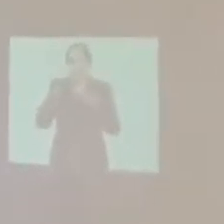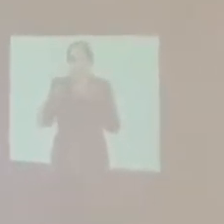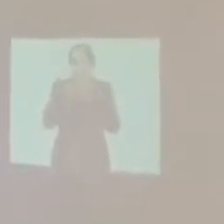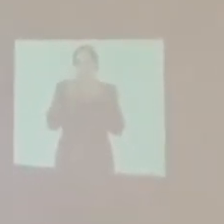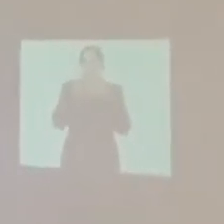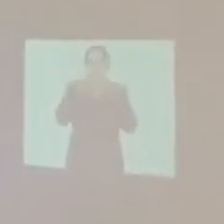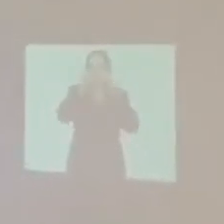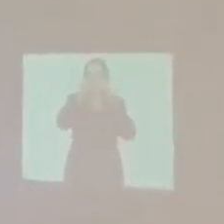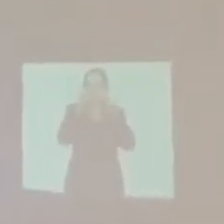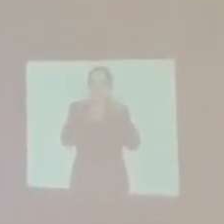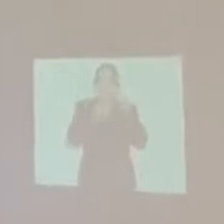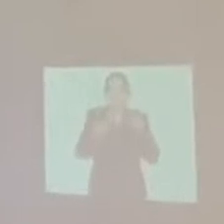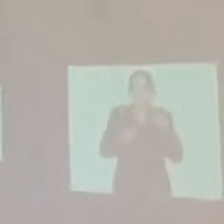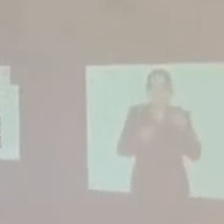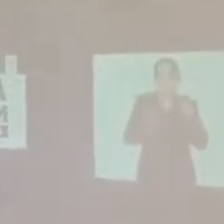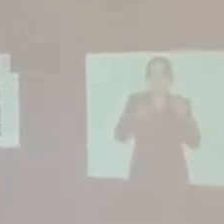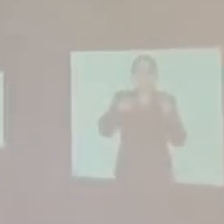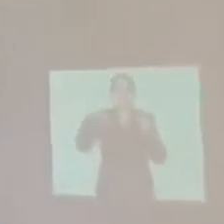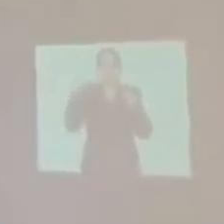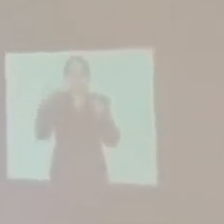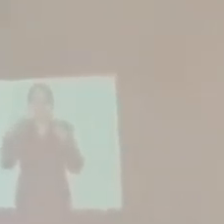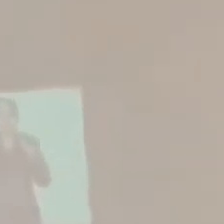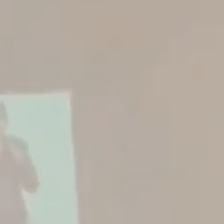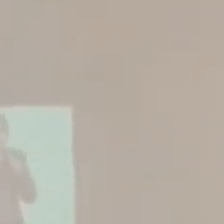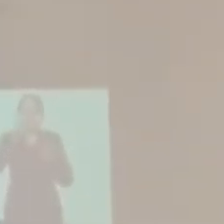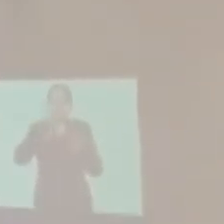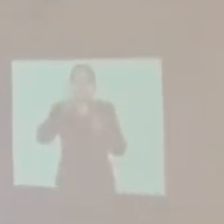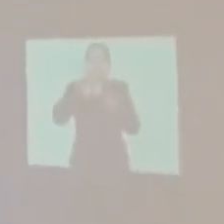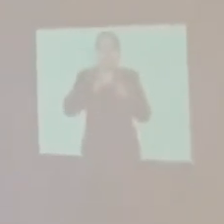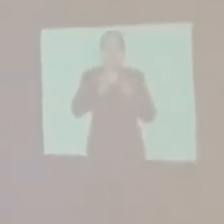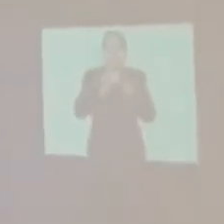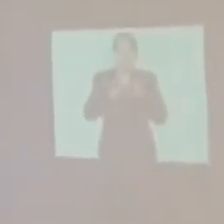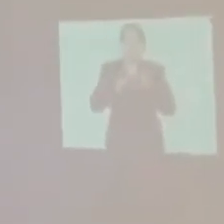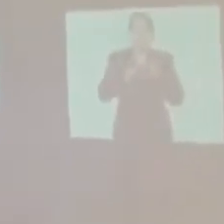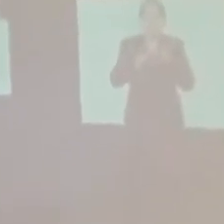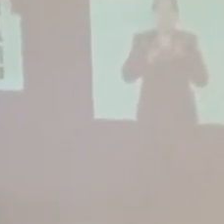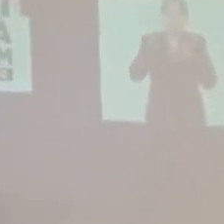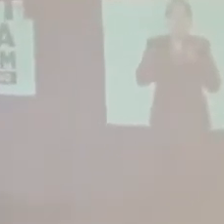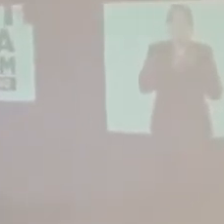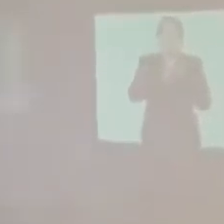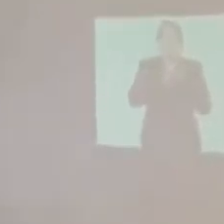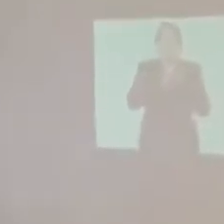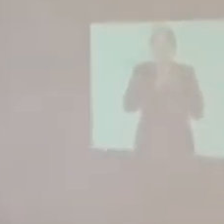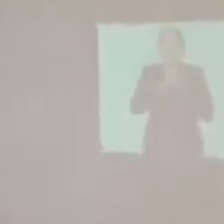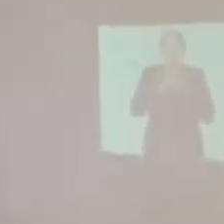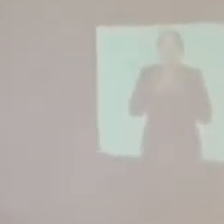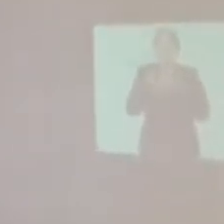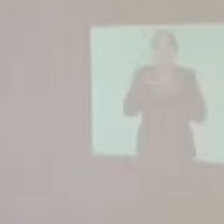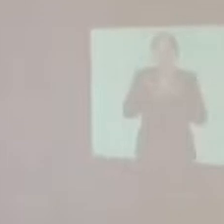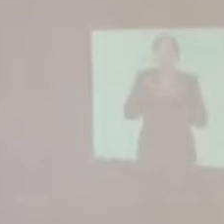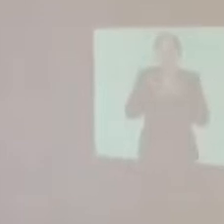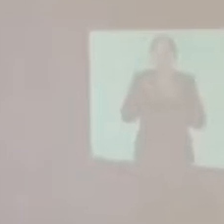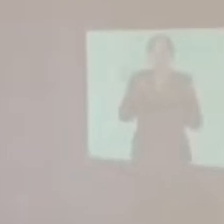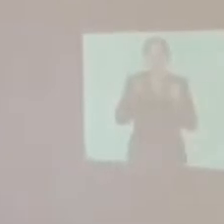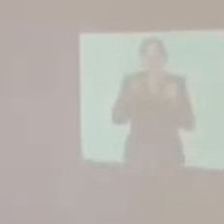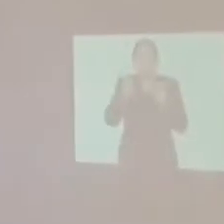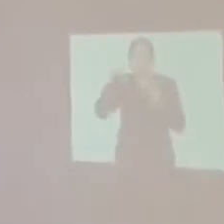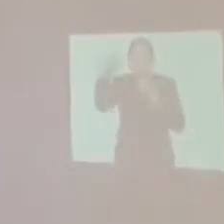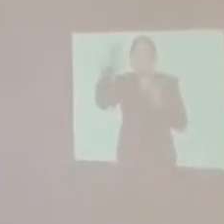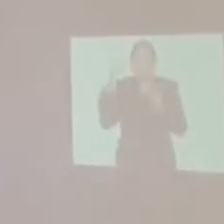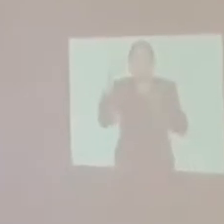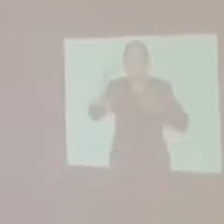esculturas de 14 heroínas en Paseo de la Reforma. Increíblemente no había una sola mujer heroína en Paseo de la Reforma.